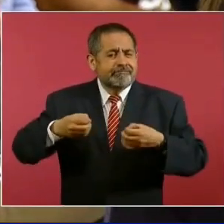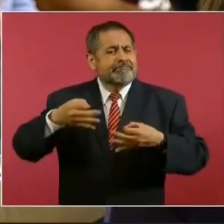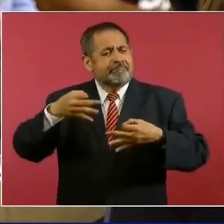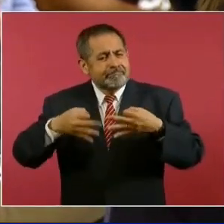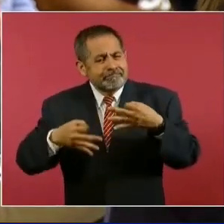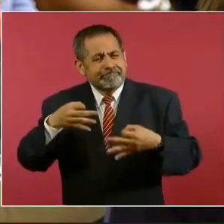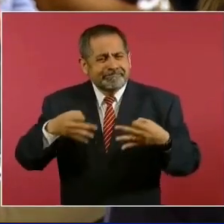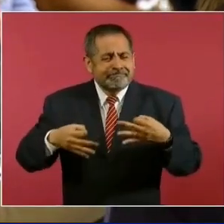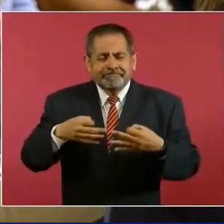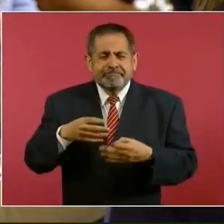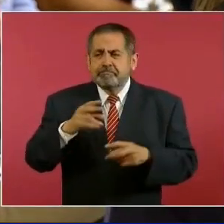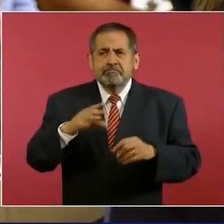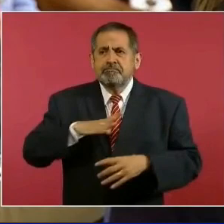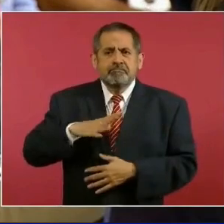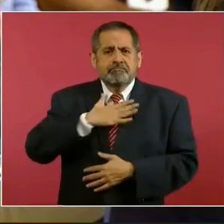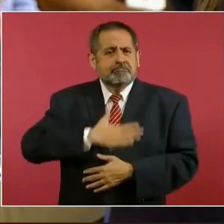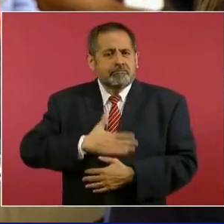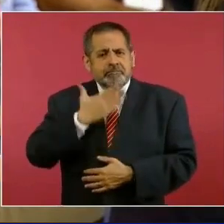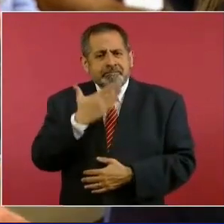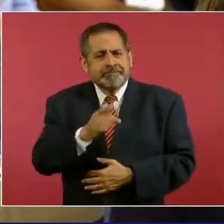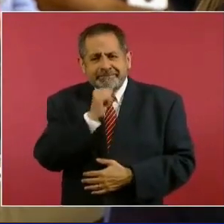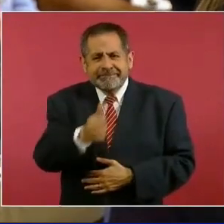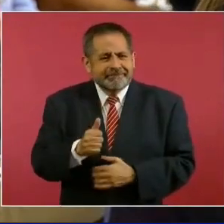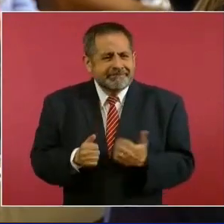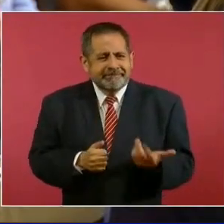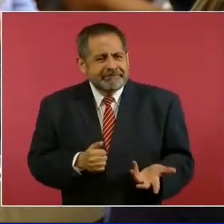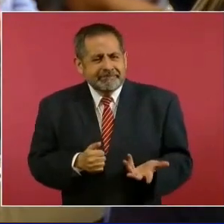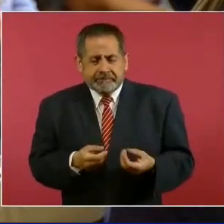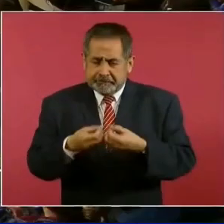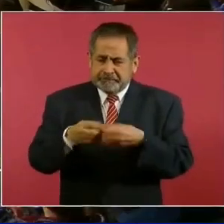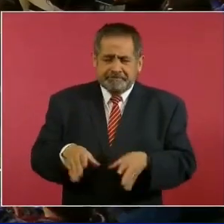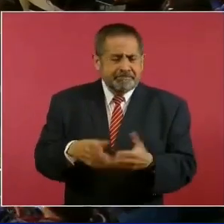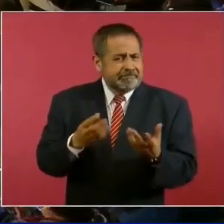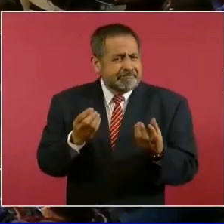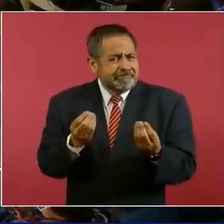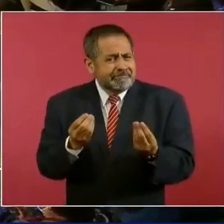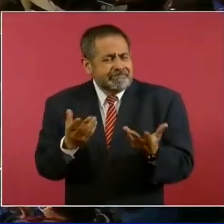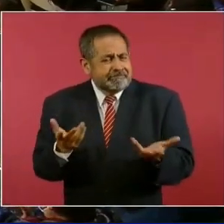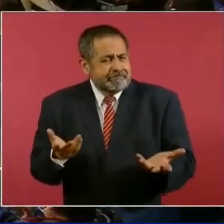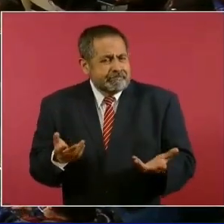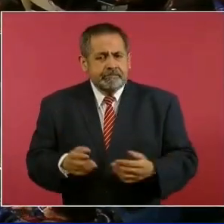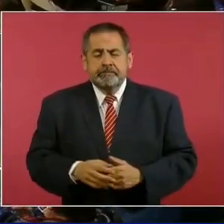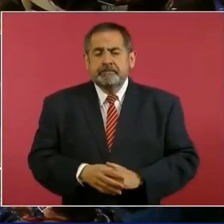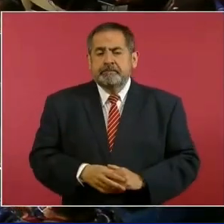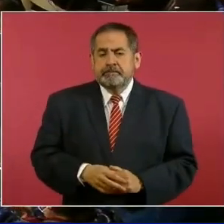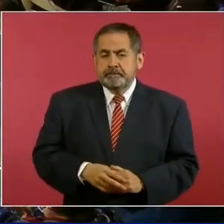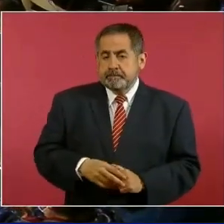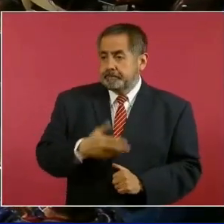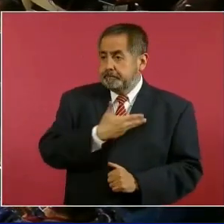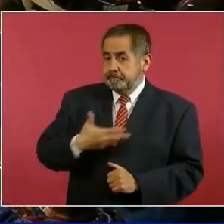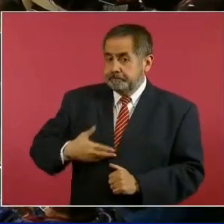no hay justicia, Sí. y se pierden millones de… Y tienen